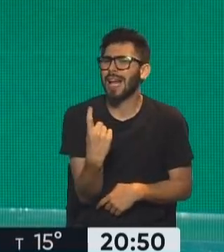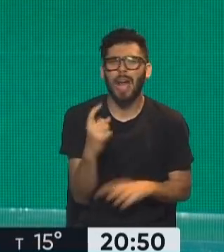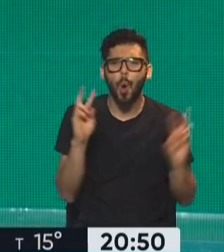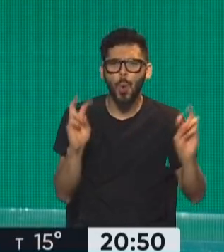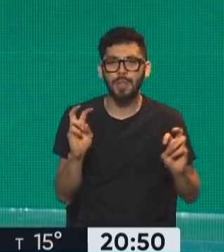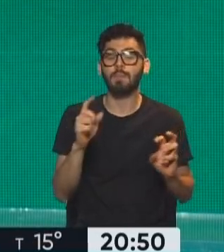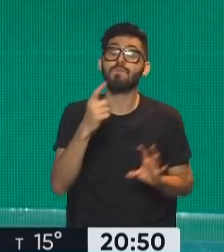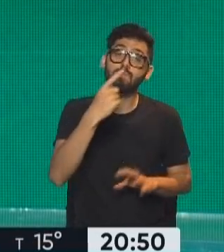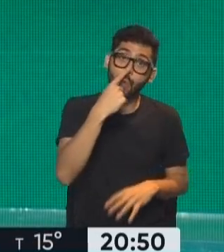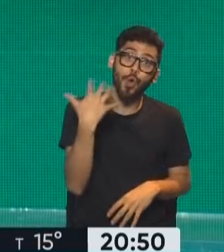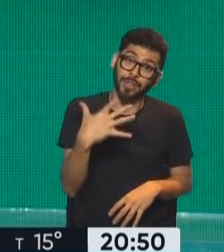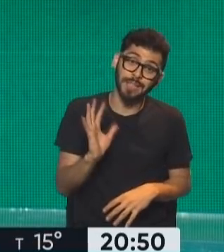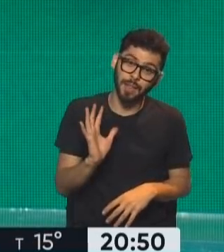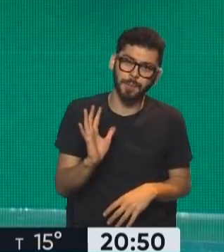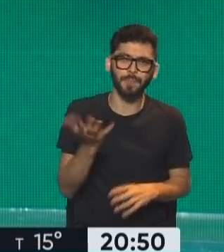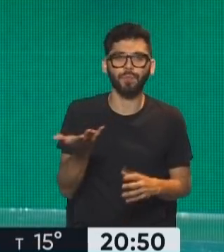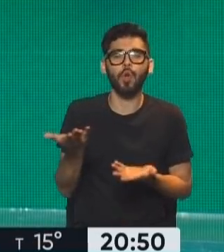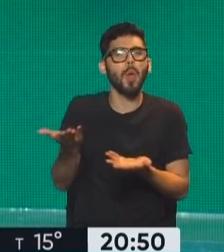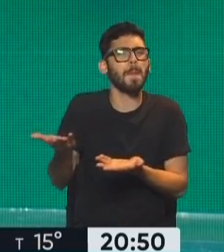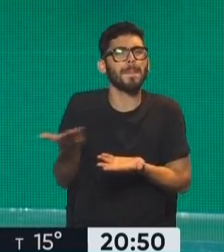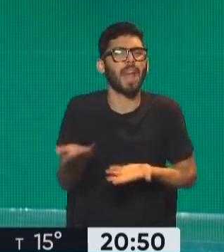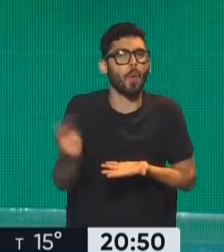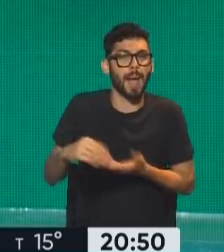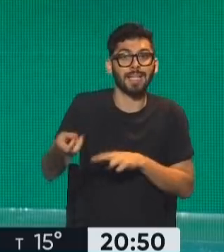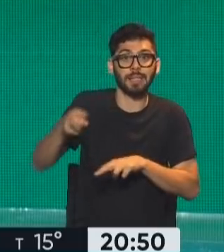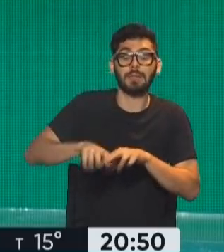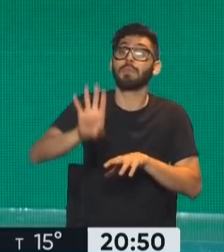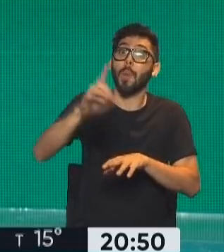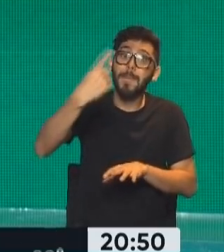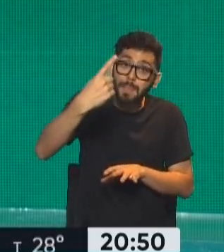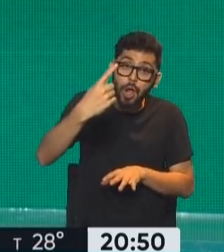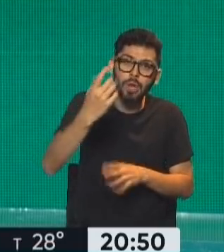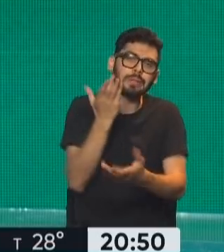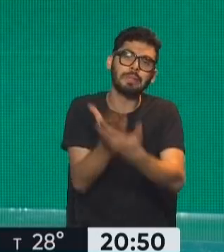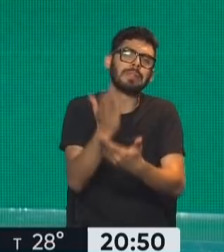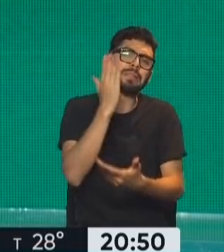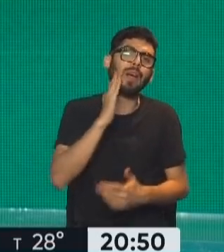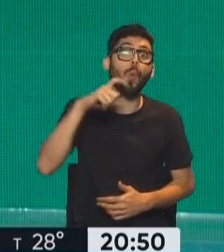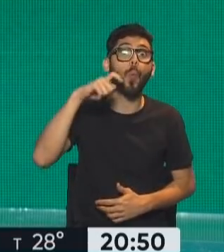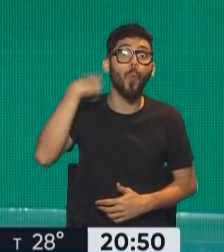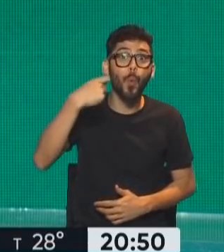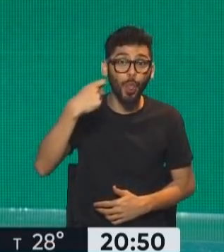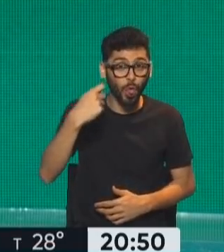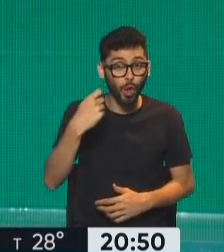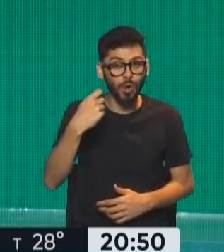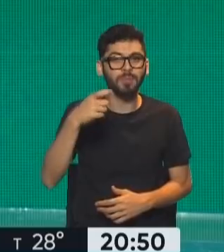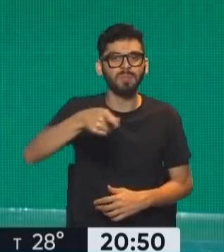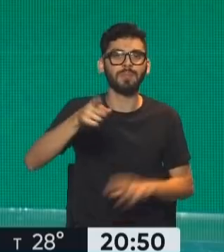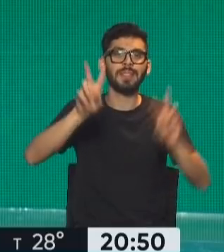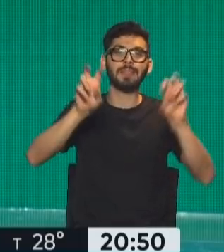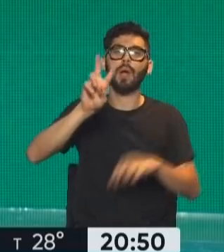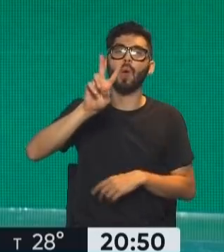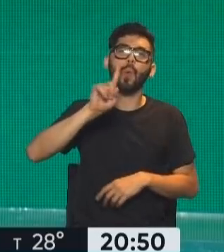muy interesante. Vamos a sumar a un invitado más a la mesa, pero primero les pido el informe. Vamos a hablar nuevamente de